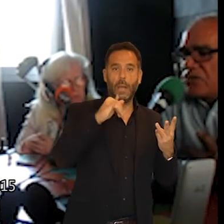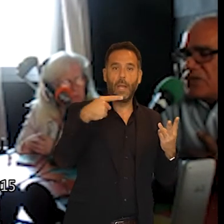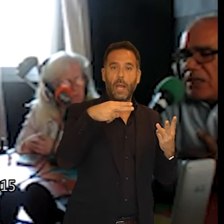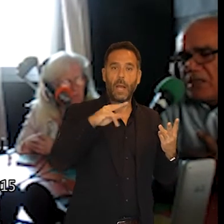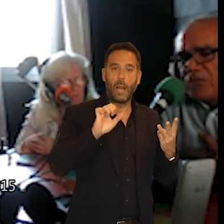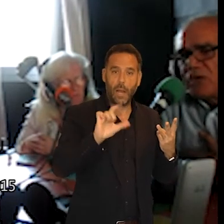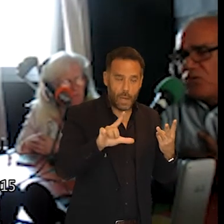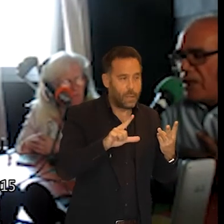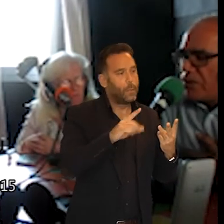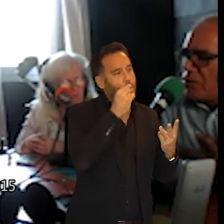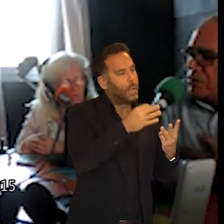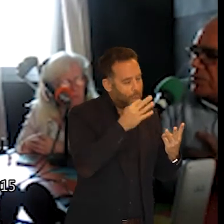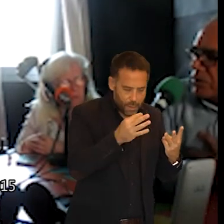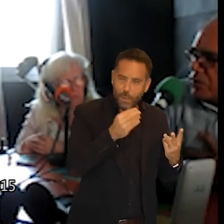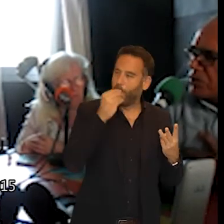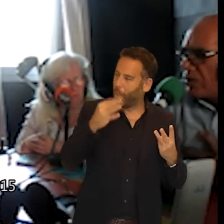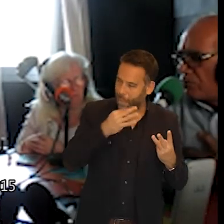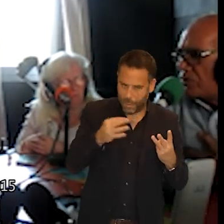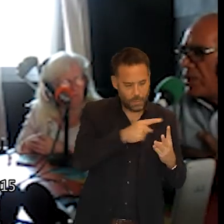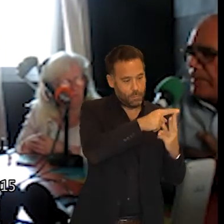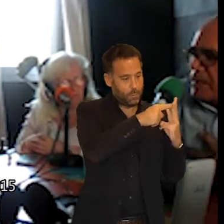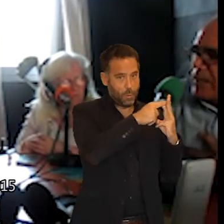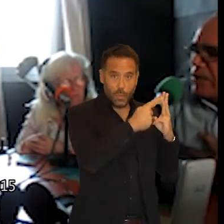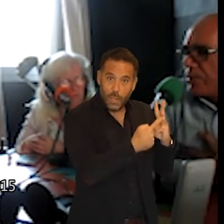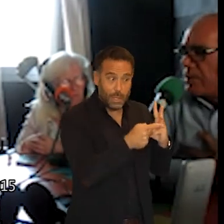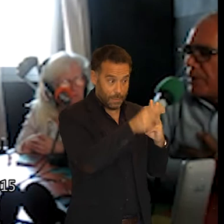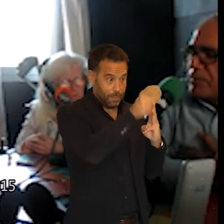Sánchez, buenas tardes. Hola, buenas tardes. Bueno,